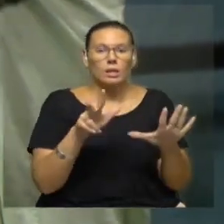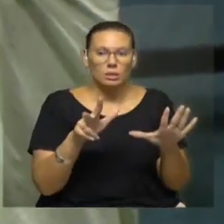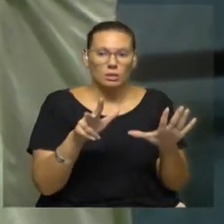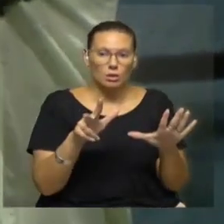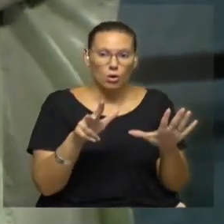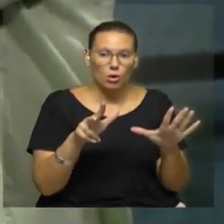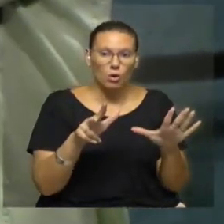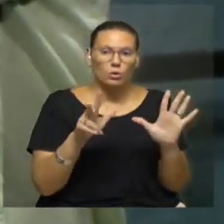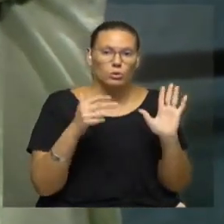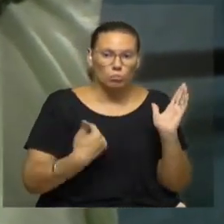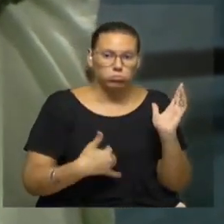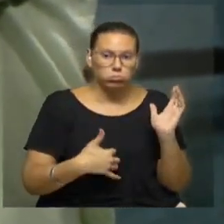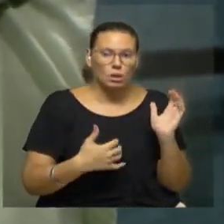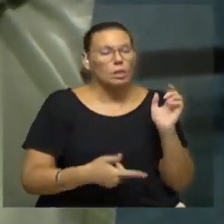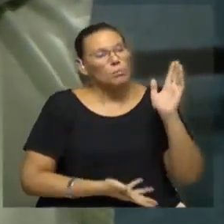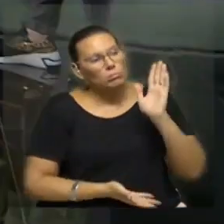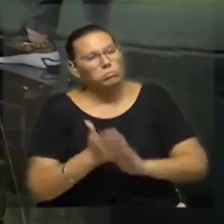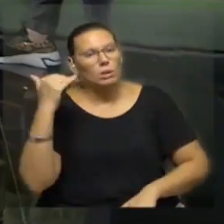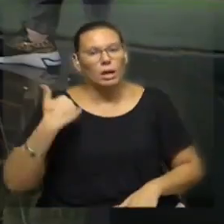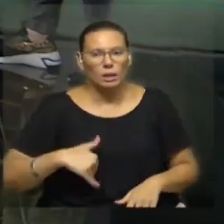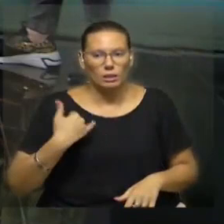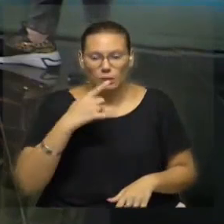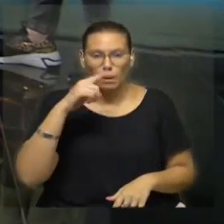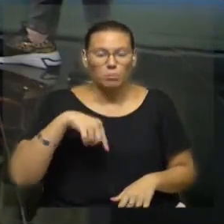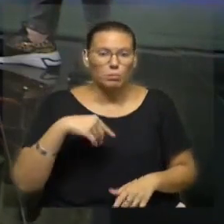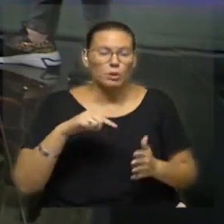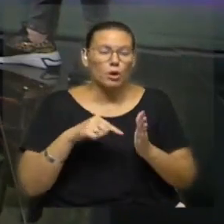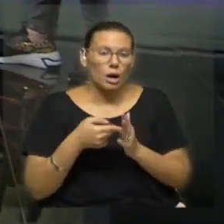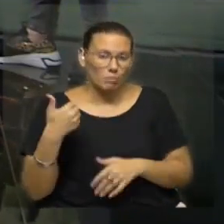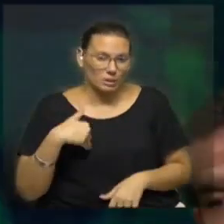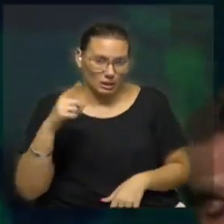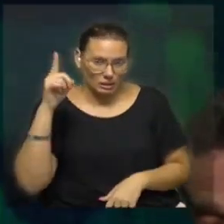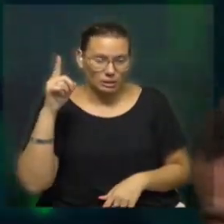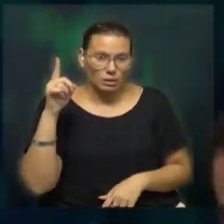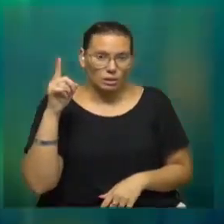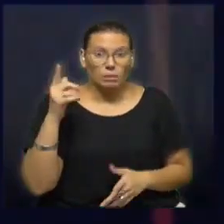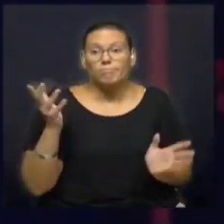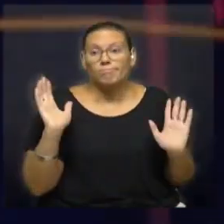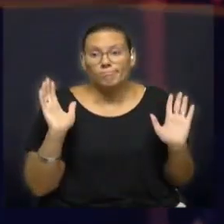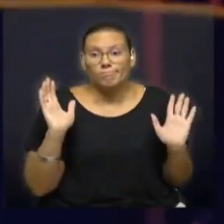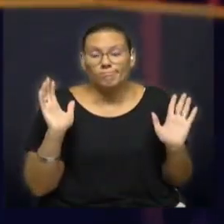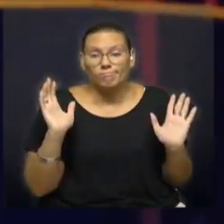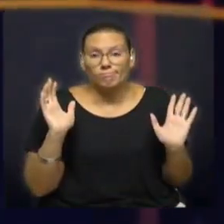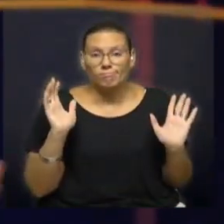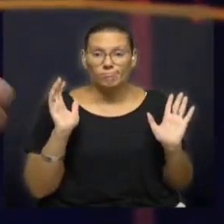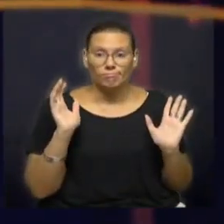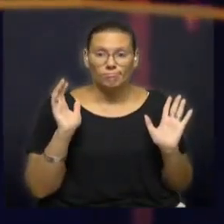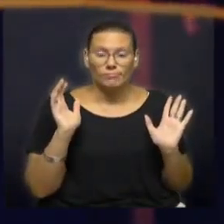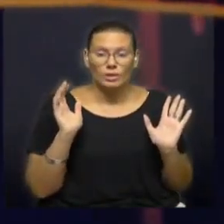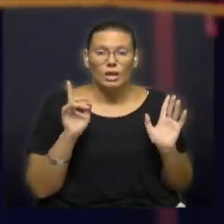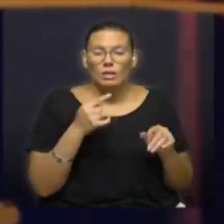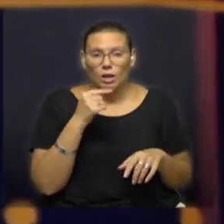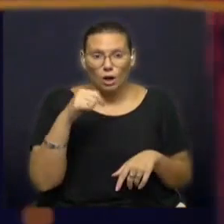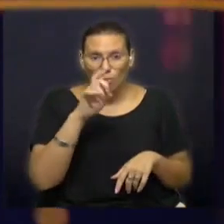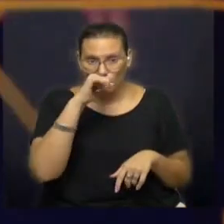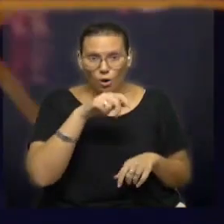y después se van a Argentina. El 1 de abril vamos a estar en Buenos Aires. Sí. Y bueno, y después vamos, te digo que a Montevideo